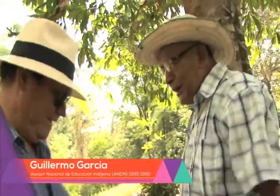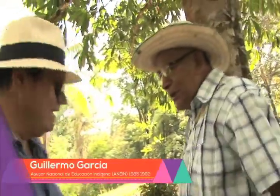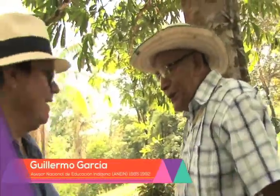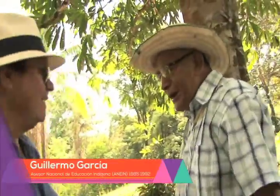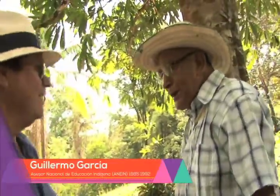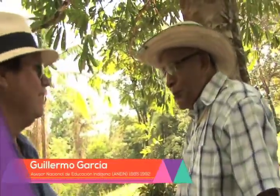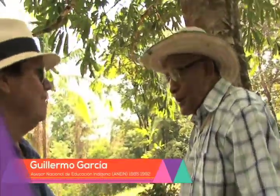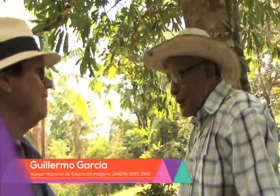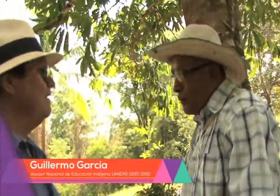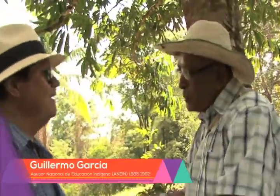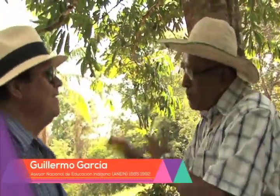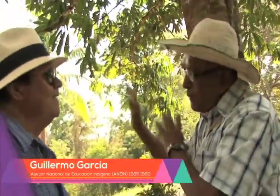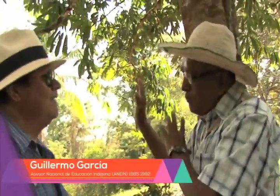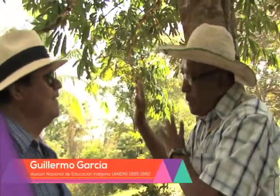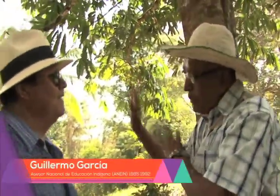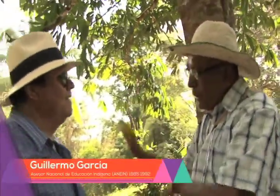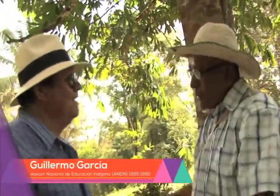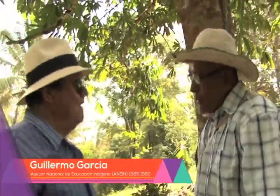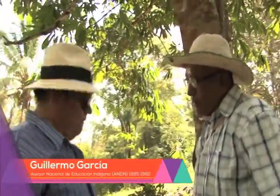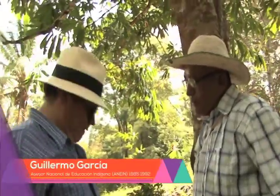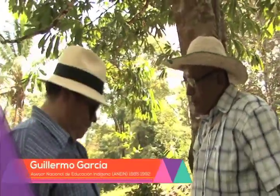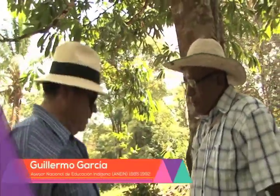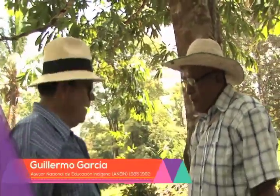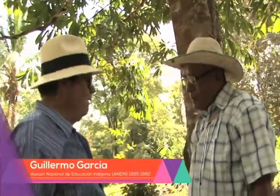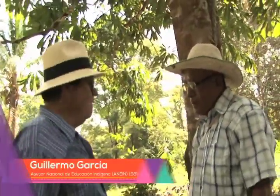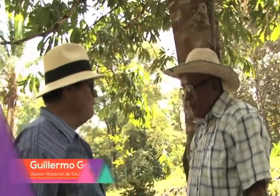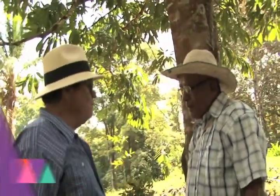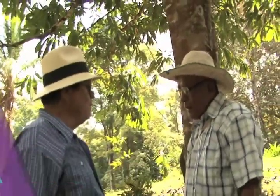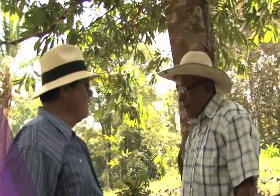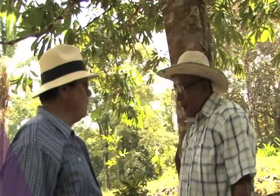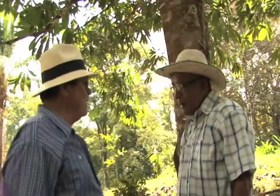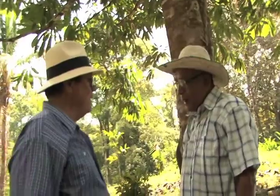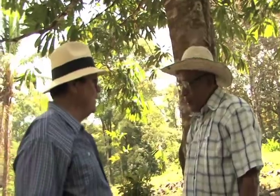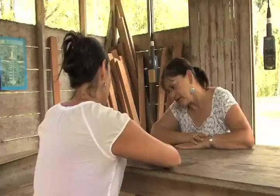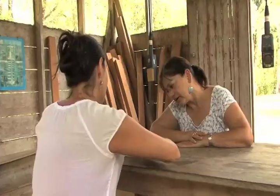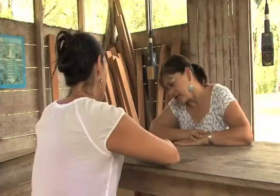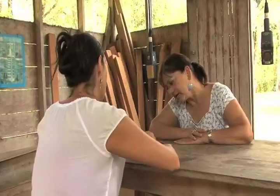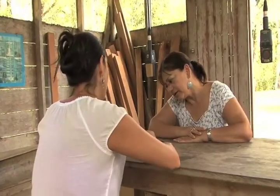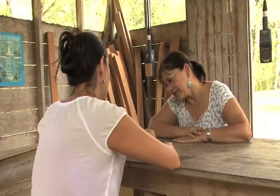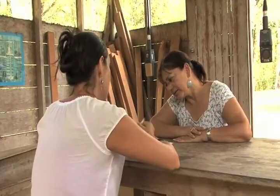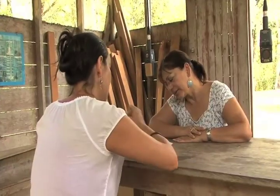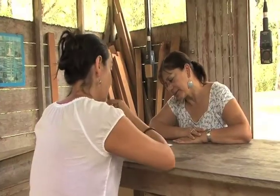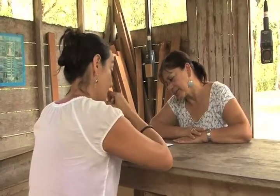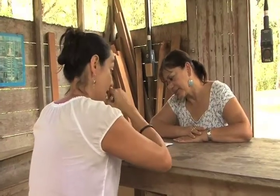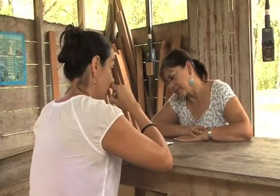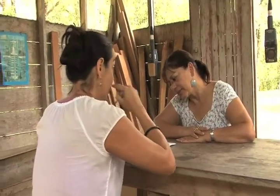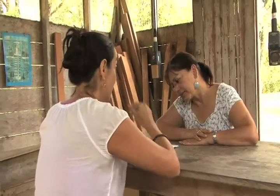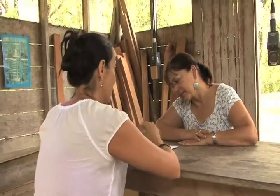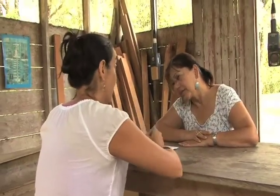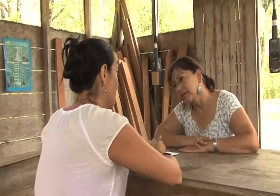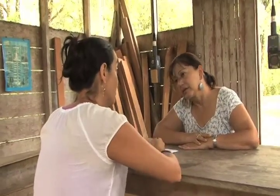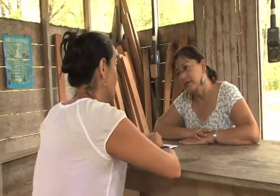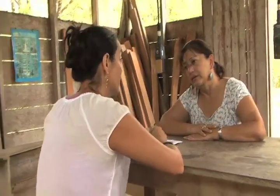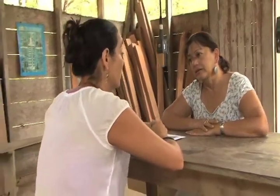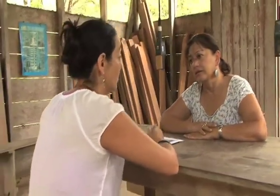usted tiene que venir aquí porque usted no puede ir. No, pero ya lo veo muy pura vida. Yo decía, en la mañana